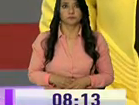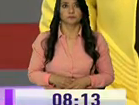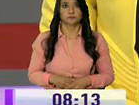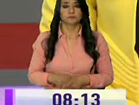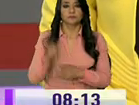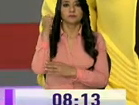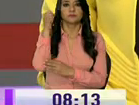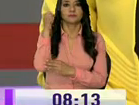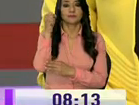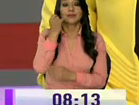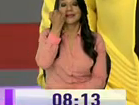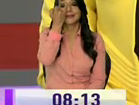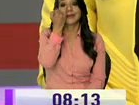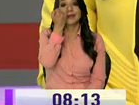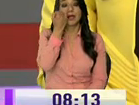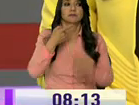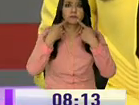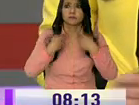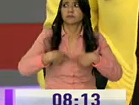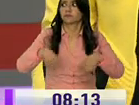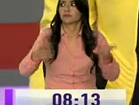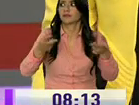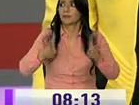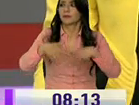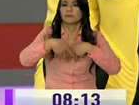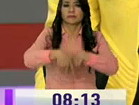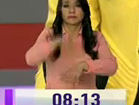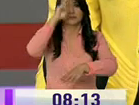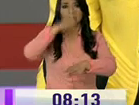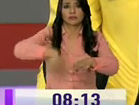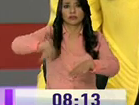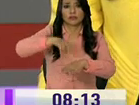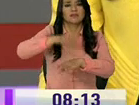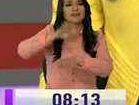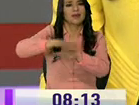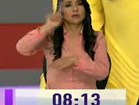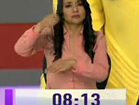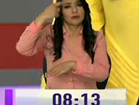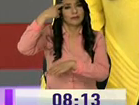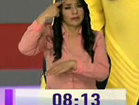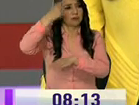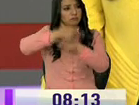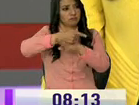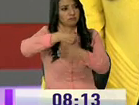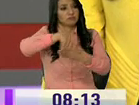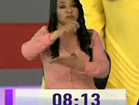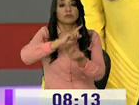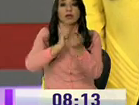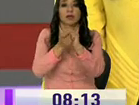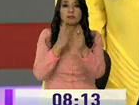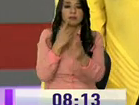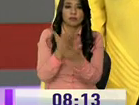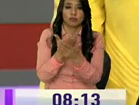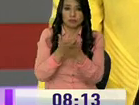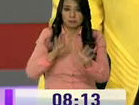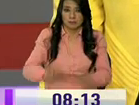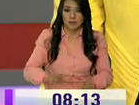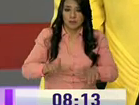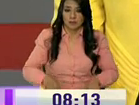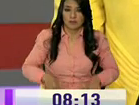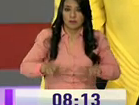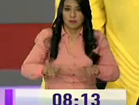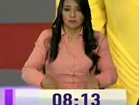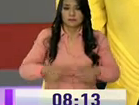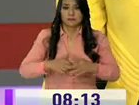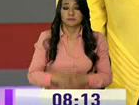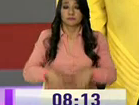Sindicalistas y sector indígena anuncian una gran movilización nacional en respuesta a las medidas económicas anunciadas por el presidente de la República, Lenín Moreno. Aseguran que